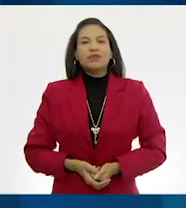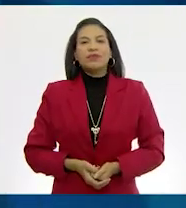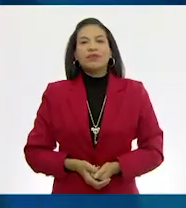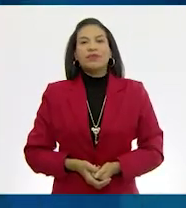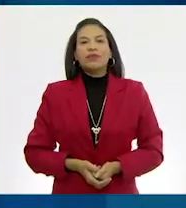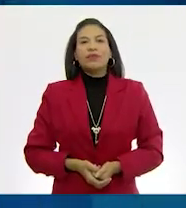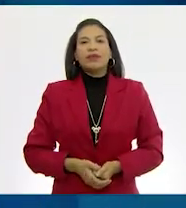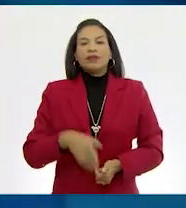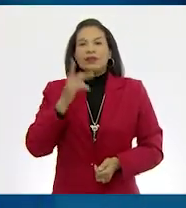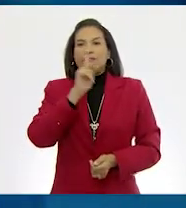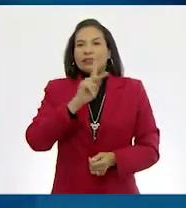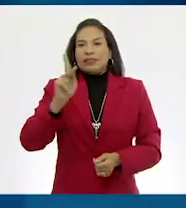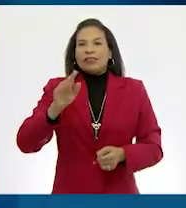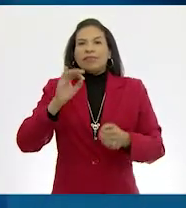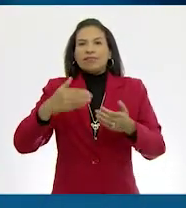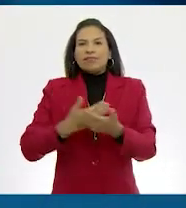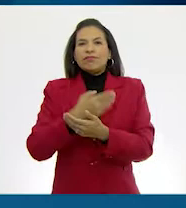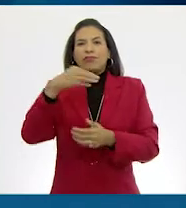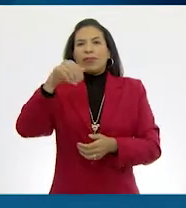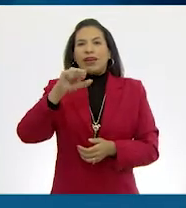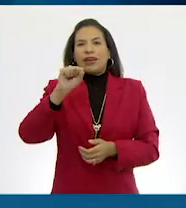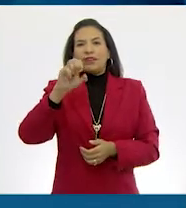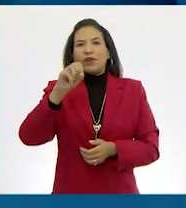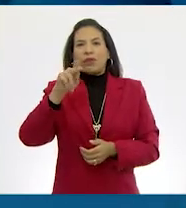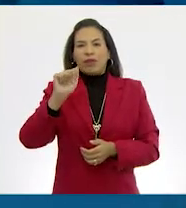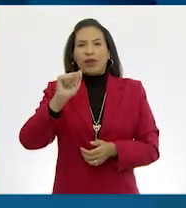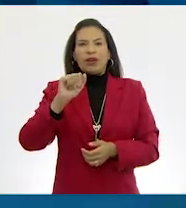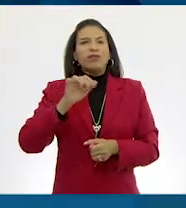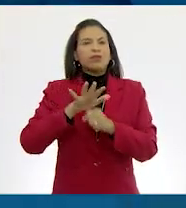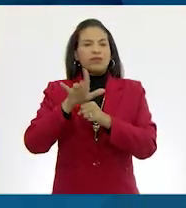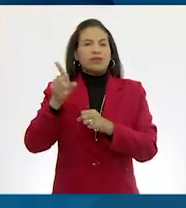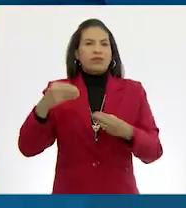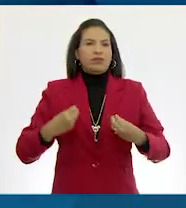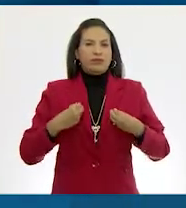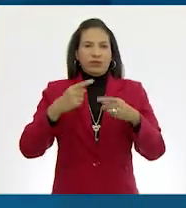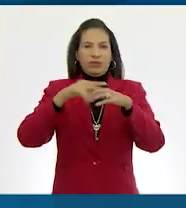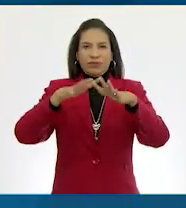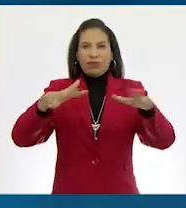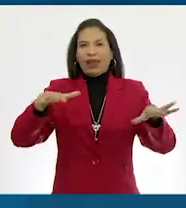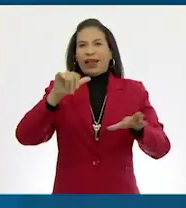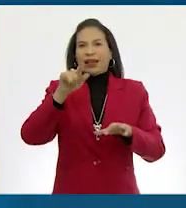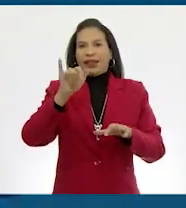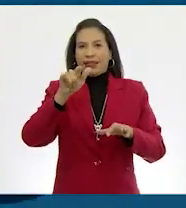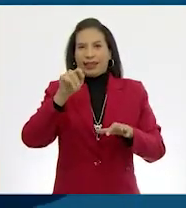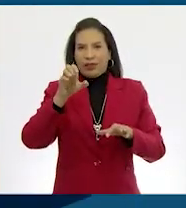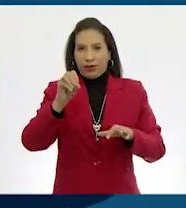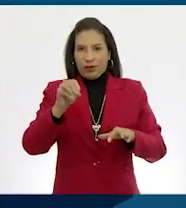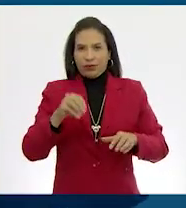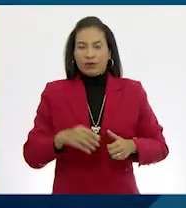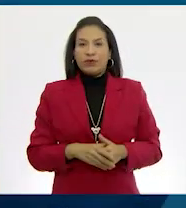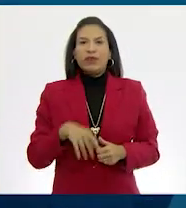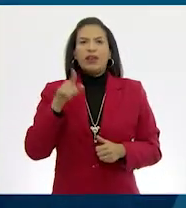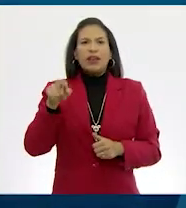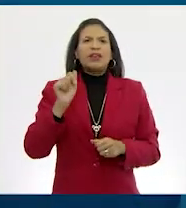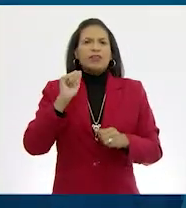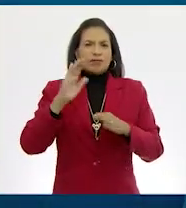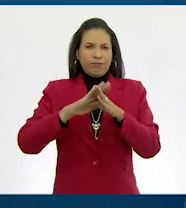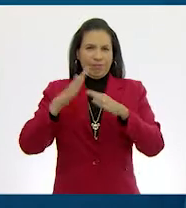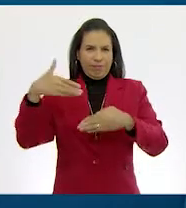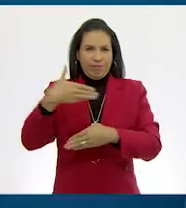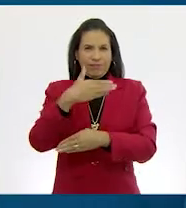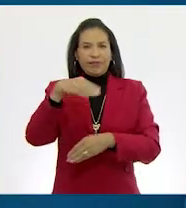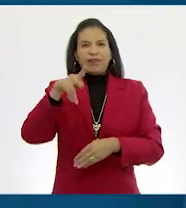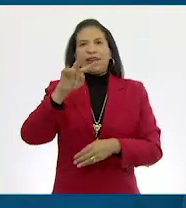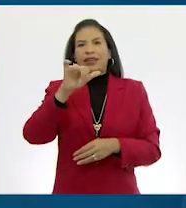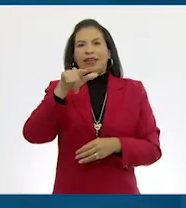su pariente más cercano es la marsopa común una especie que habita en el atlántico la vaquita marina cuenta con